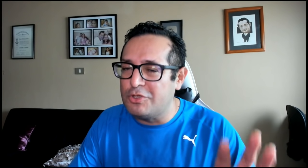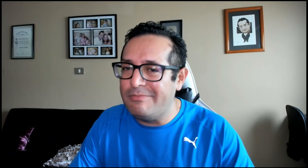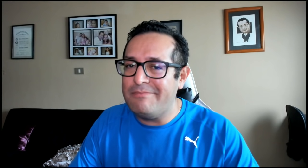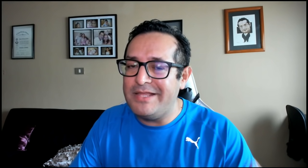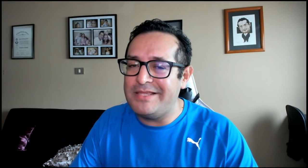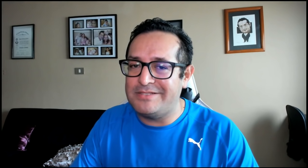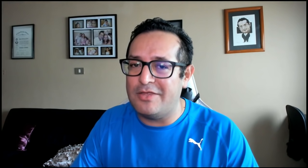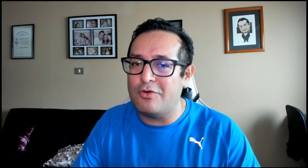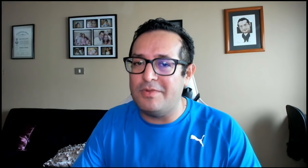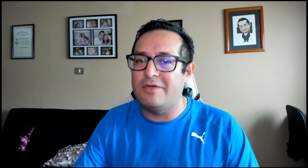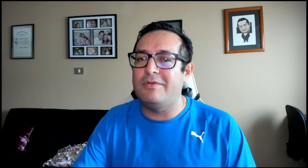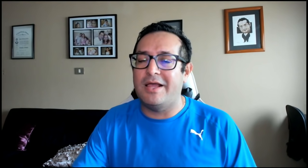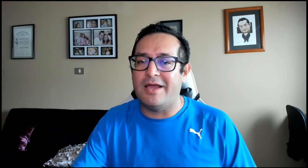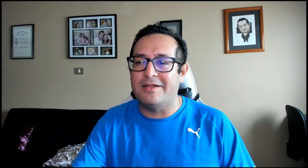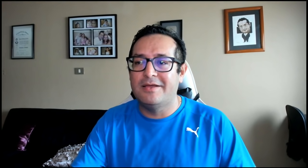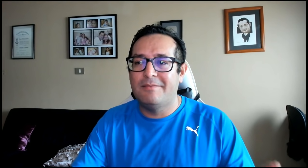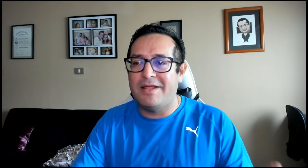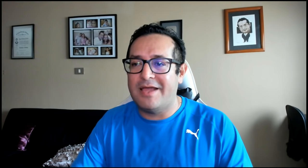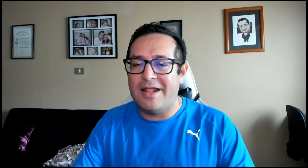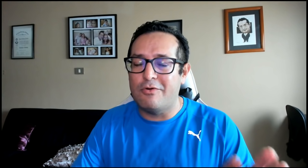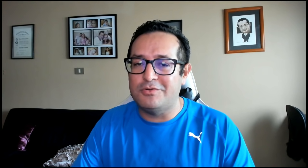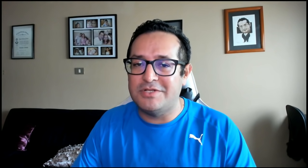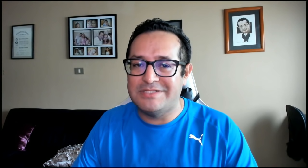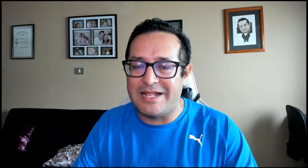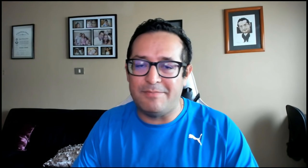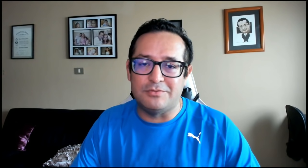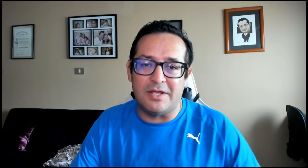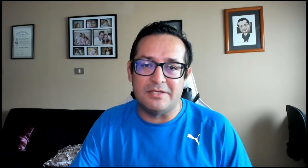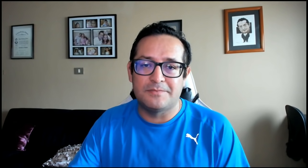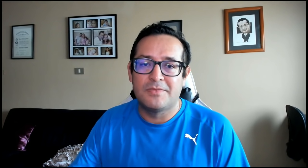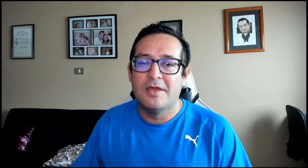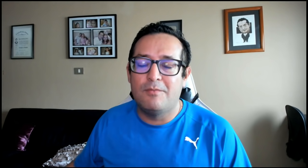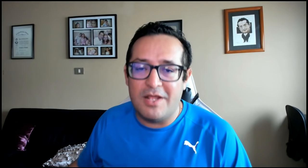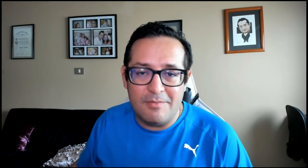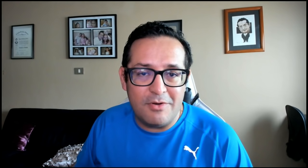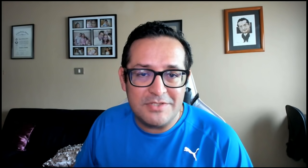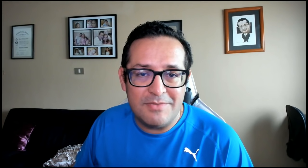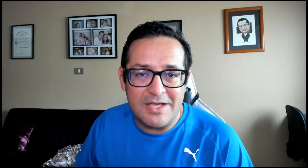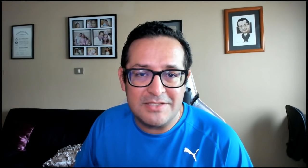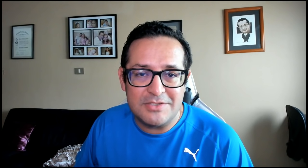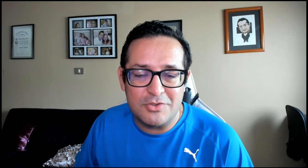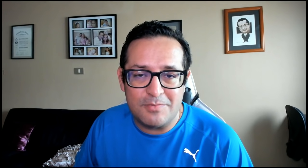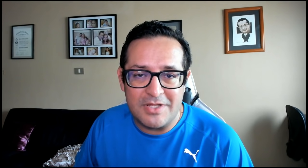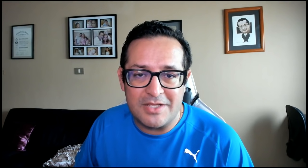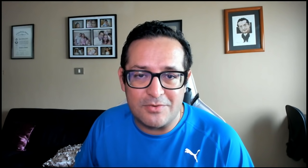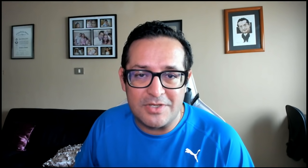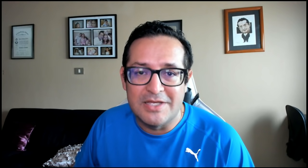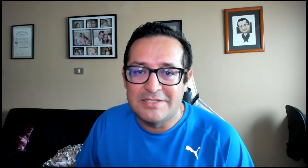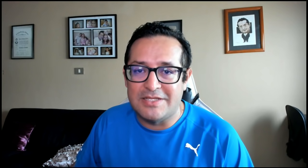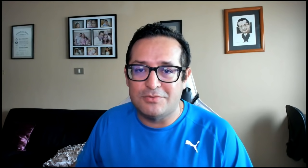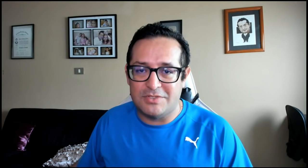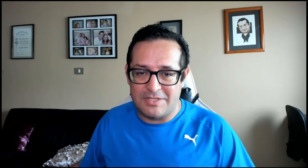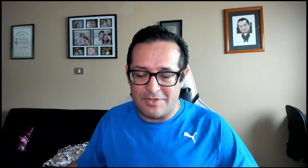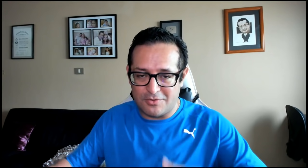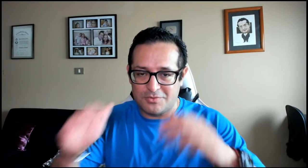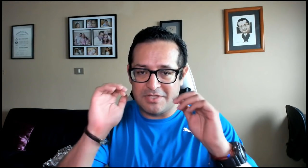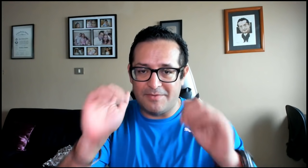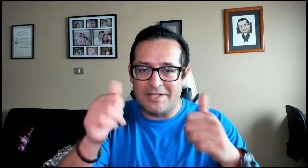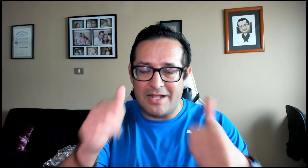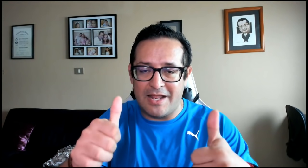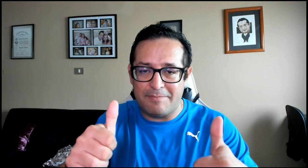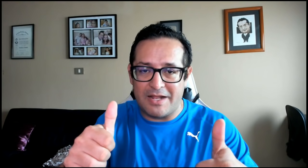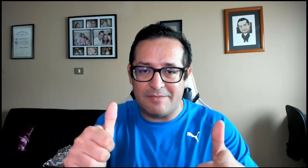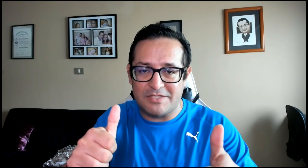caso sumamente extraño como el de culiacán para llegar a conclusiones tan apresuradas bueno amigos y amigas eso es todo por el día de hoy si te gustó este vídeo